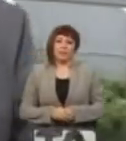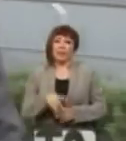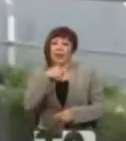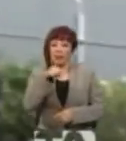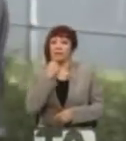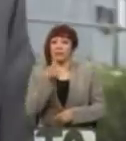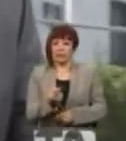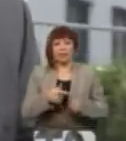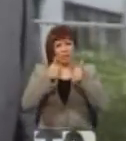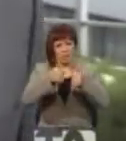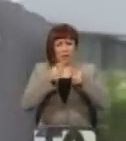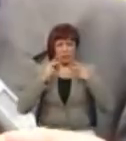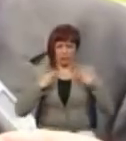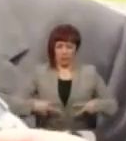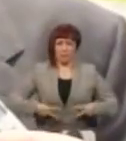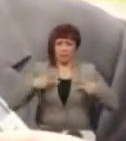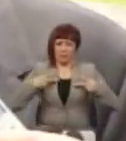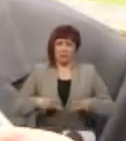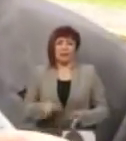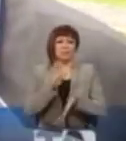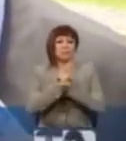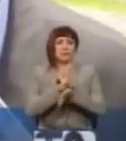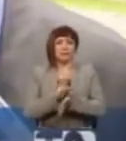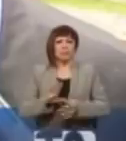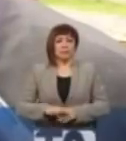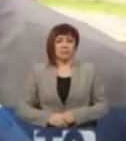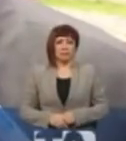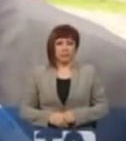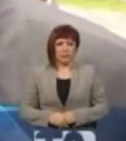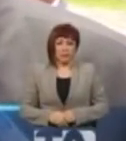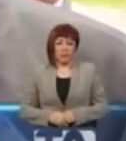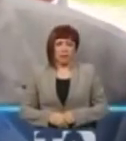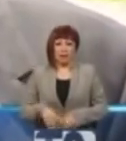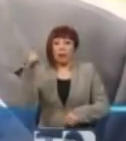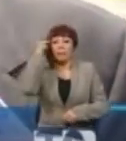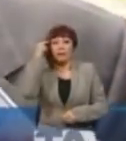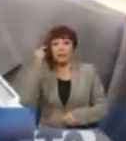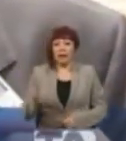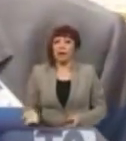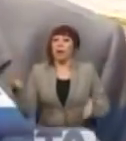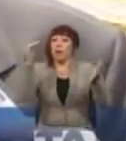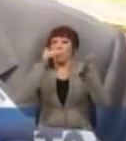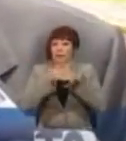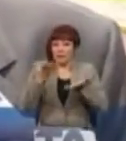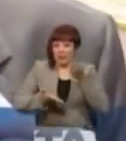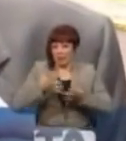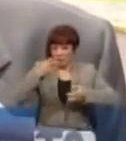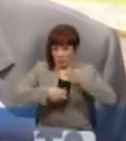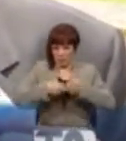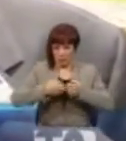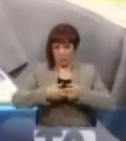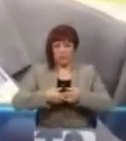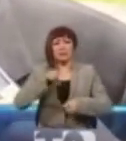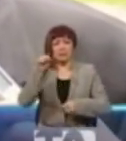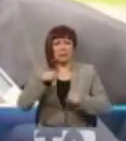y no descartó futuros eventos. Yo no puedo ser demagogo y decirle no va a volver a haber otra bomba, no puede haber otro atentado, no puede existir